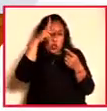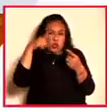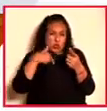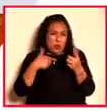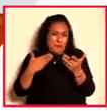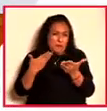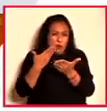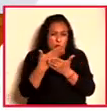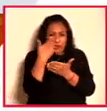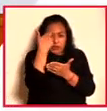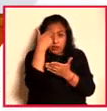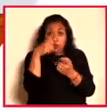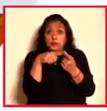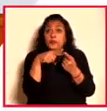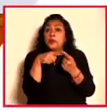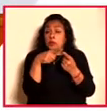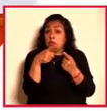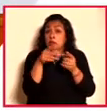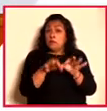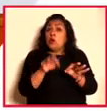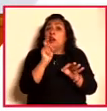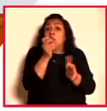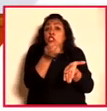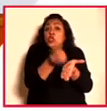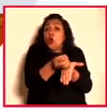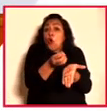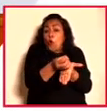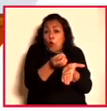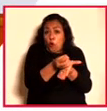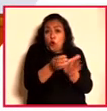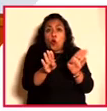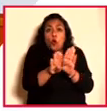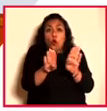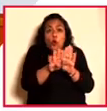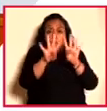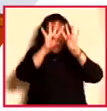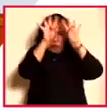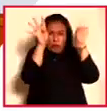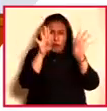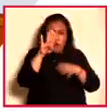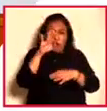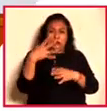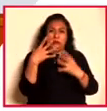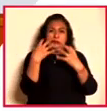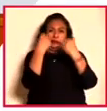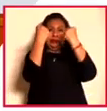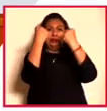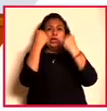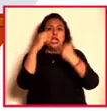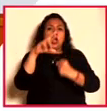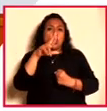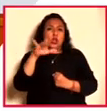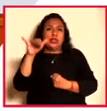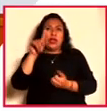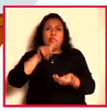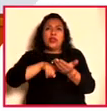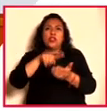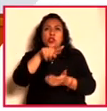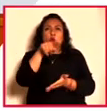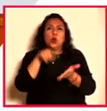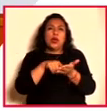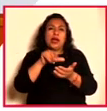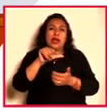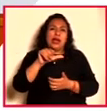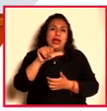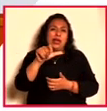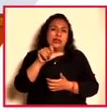hay esta que es muy importante, como Moctezuma, ya prisionero de Cortés en el palacio de Axayácatl,